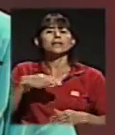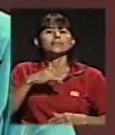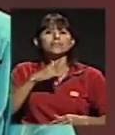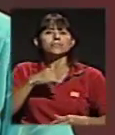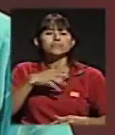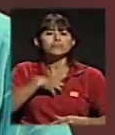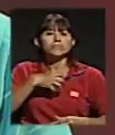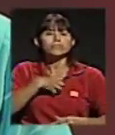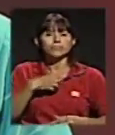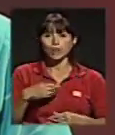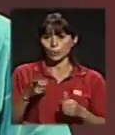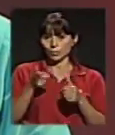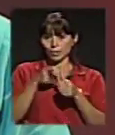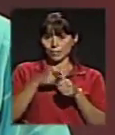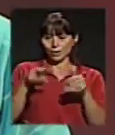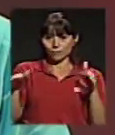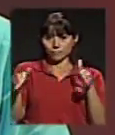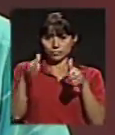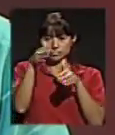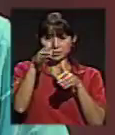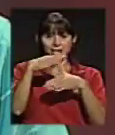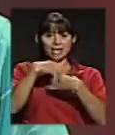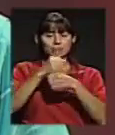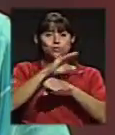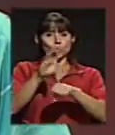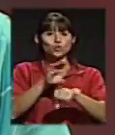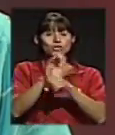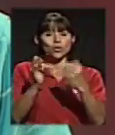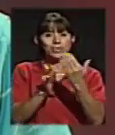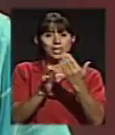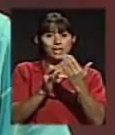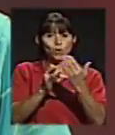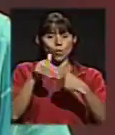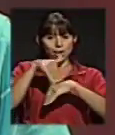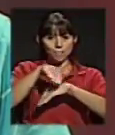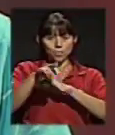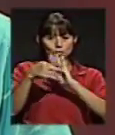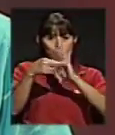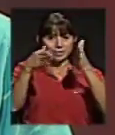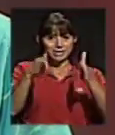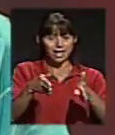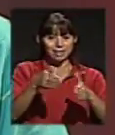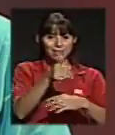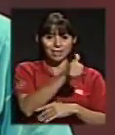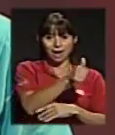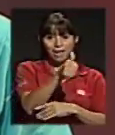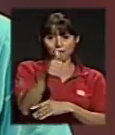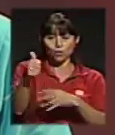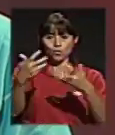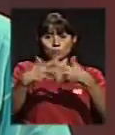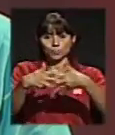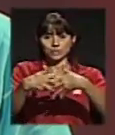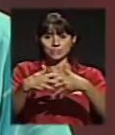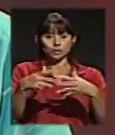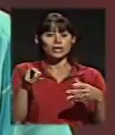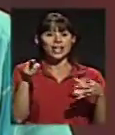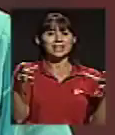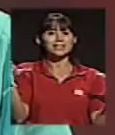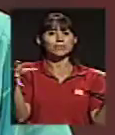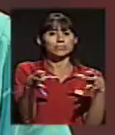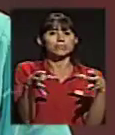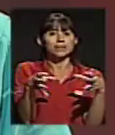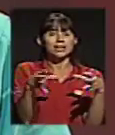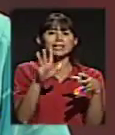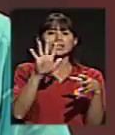técnico donde había un representante de cada uno de los operadores. Entonces, este consejo técnico estaba conformado por 5 personas.